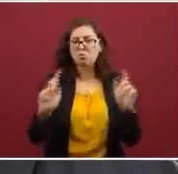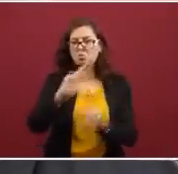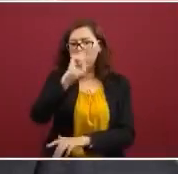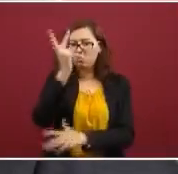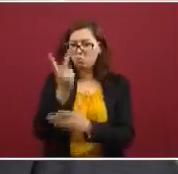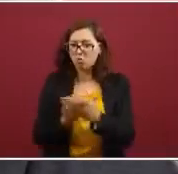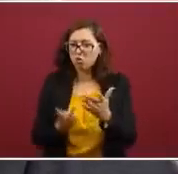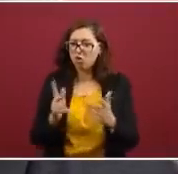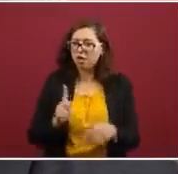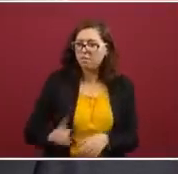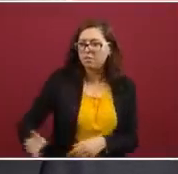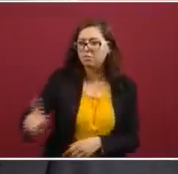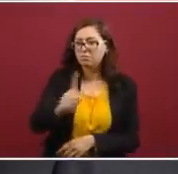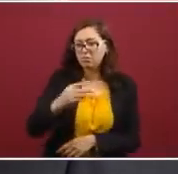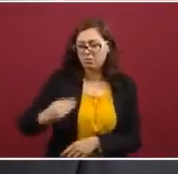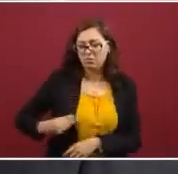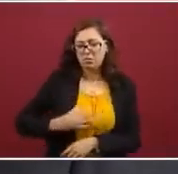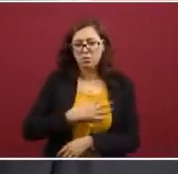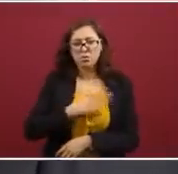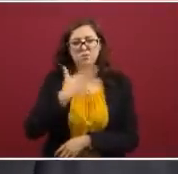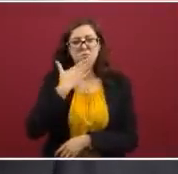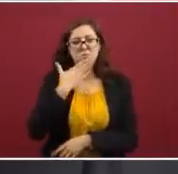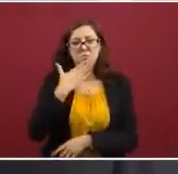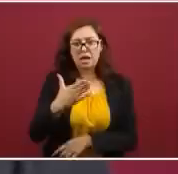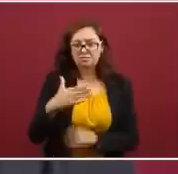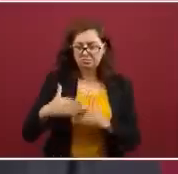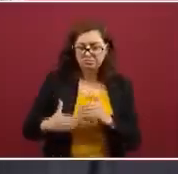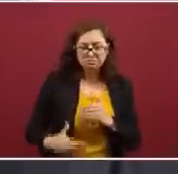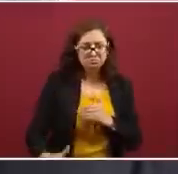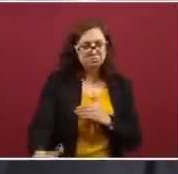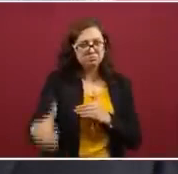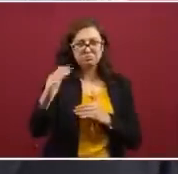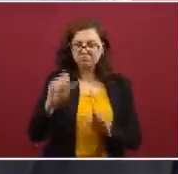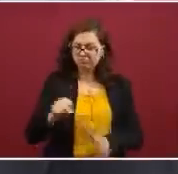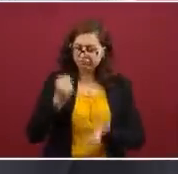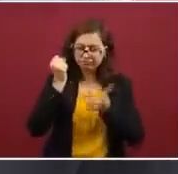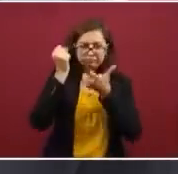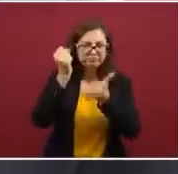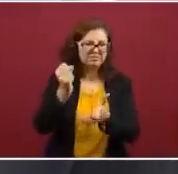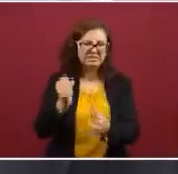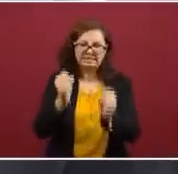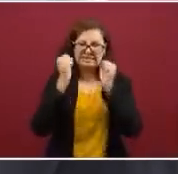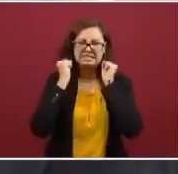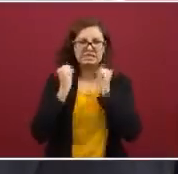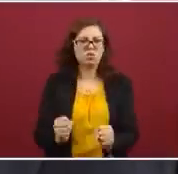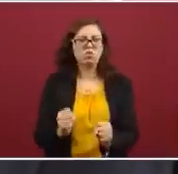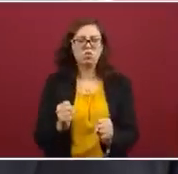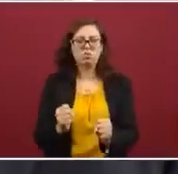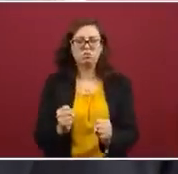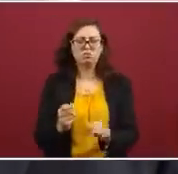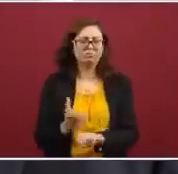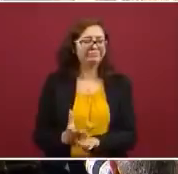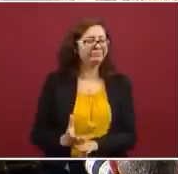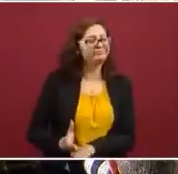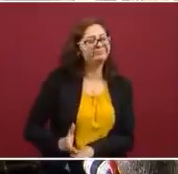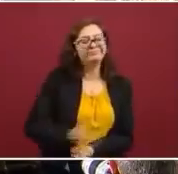del pueblo de México tienen garantizado presupuesto, como nunca.